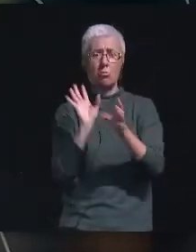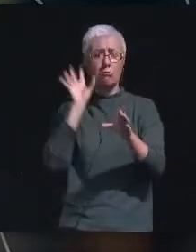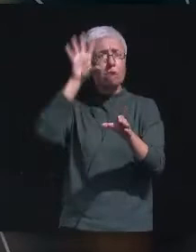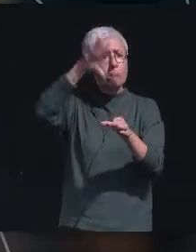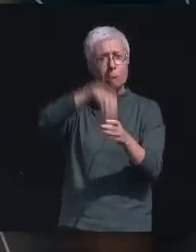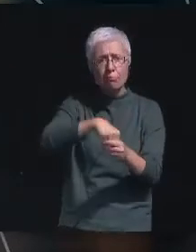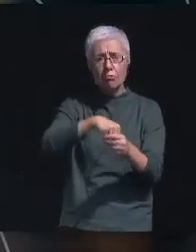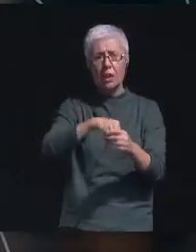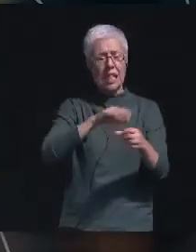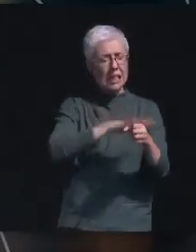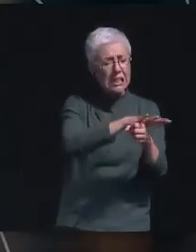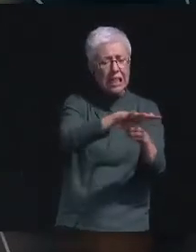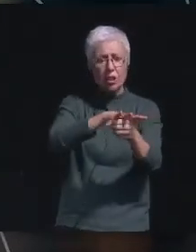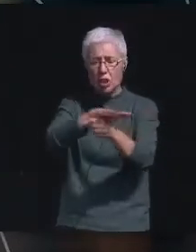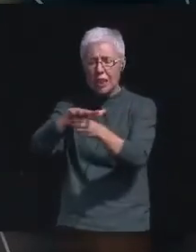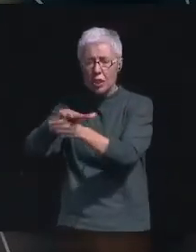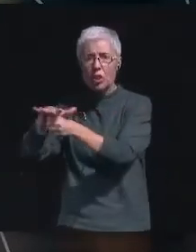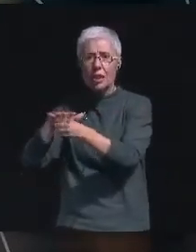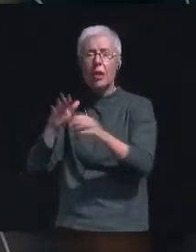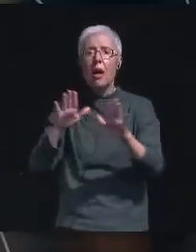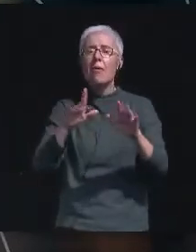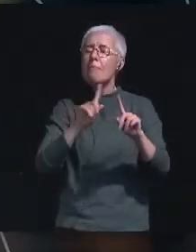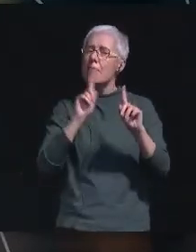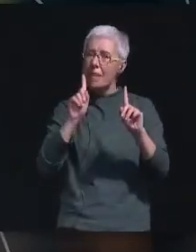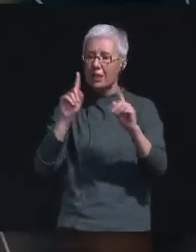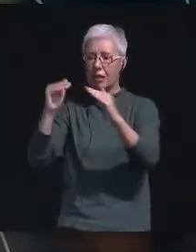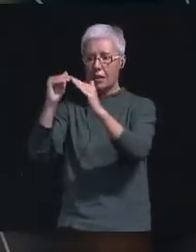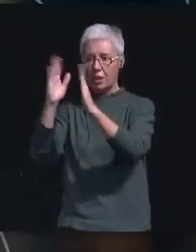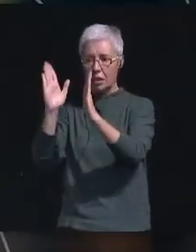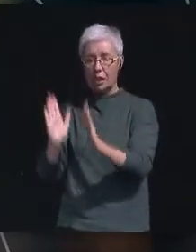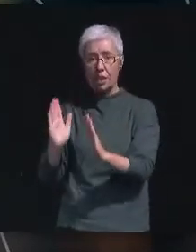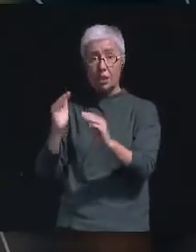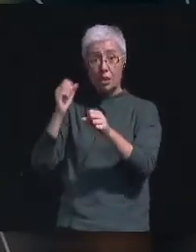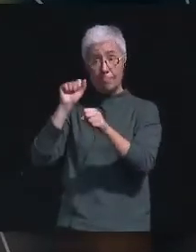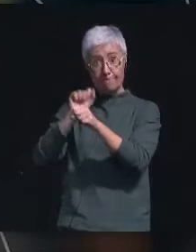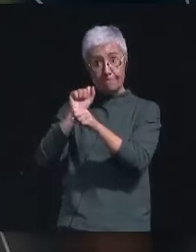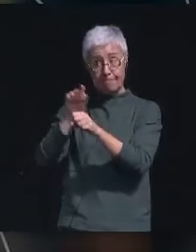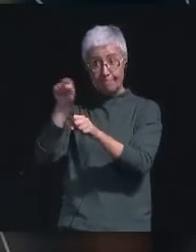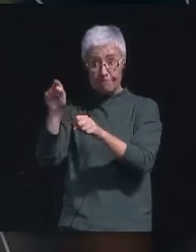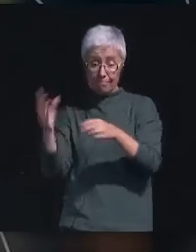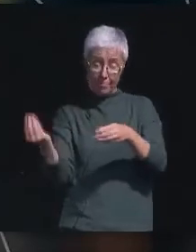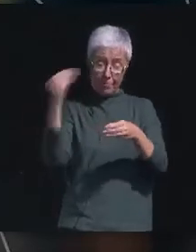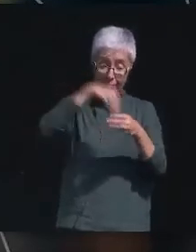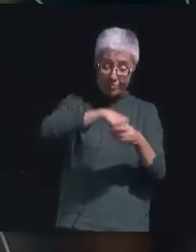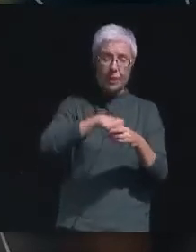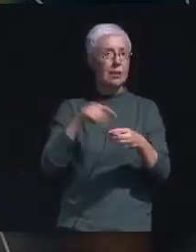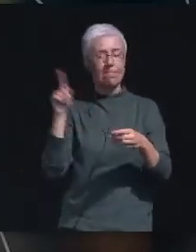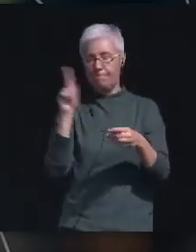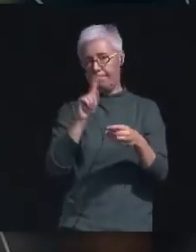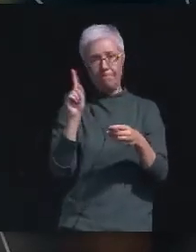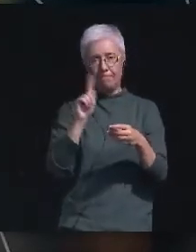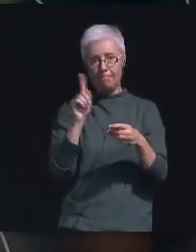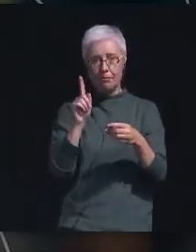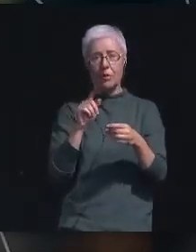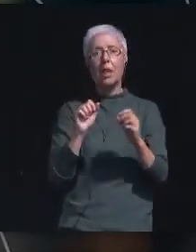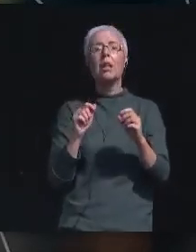los sectores por igual, salvo el inmobiliario, puramente de transacción inmobiliaria, que quiero decir, a las aplicaciones inmobiliarias sí